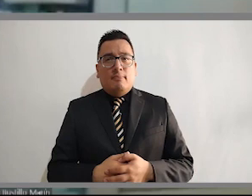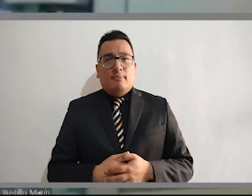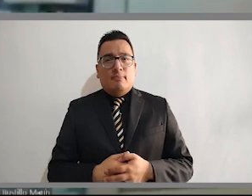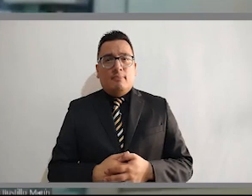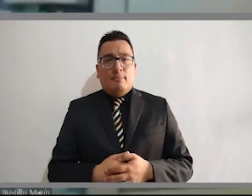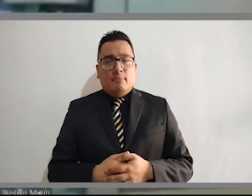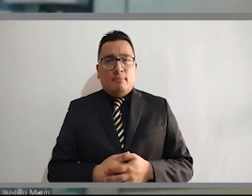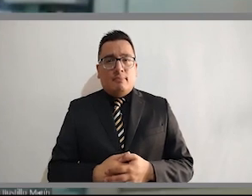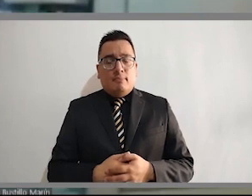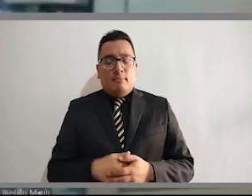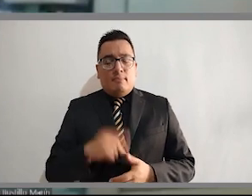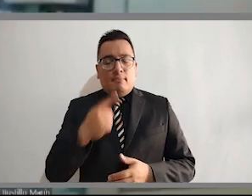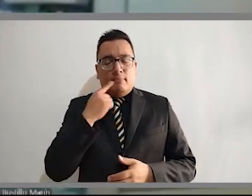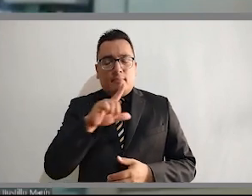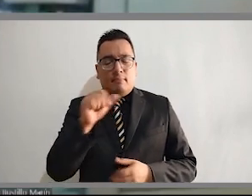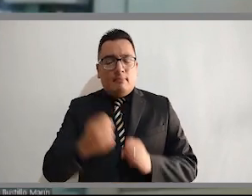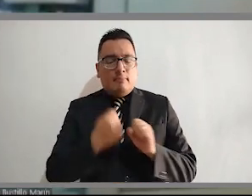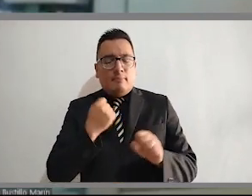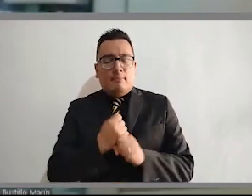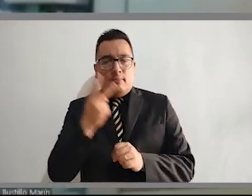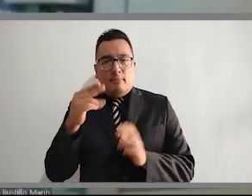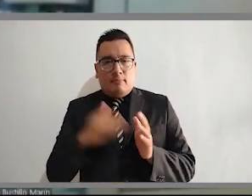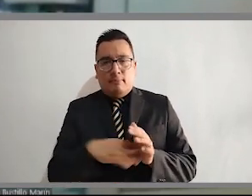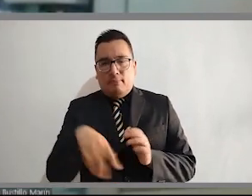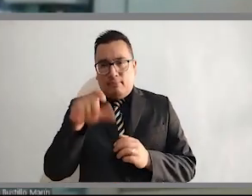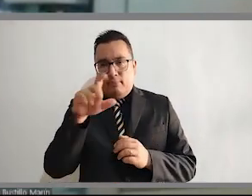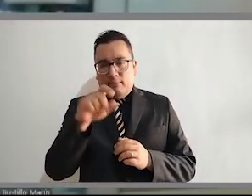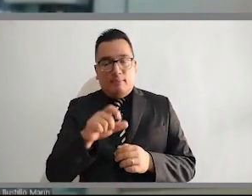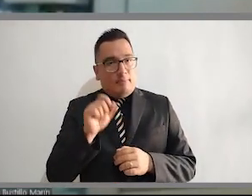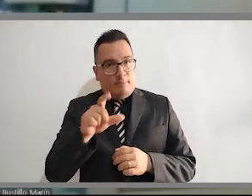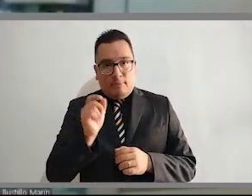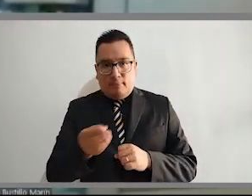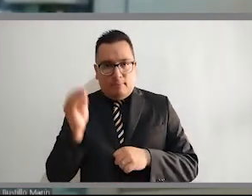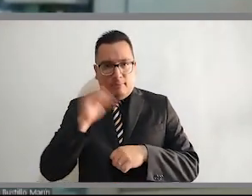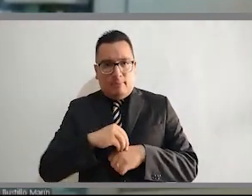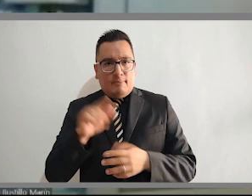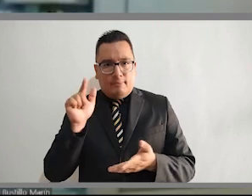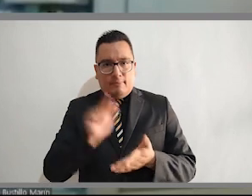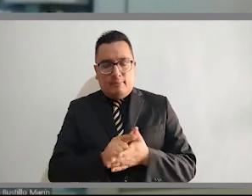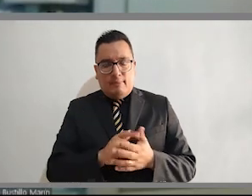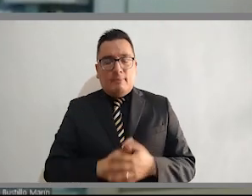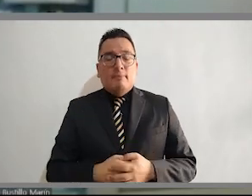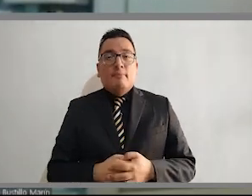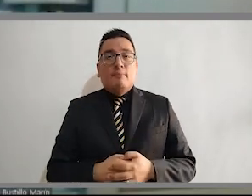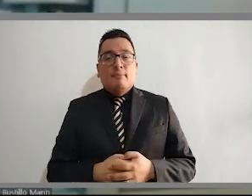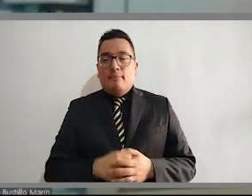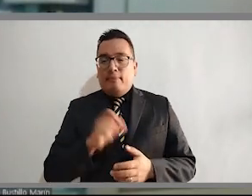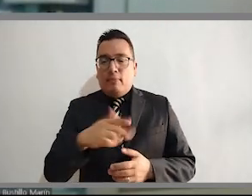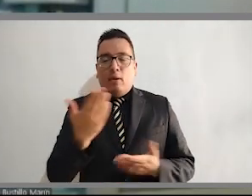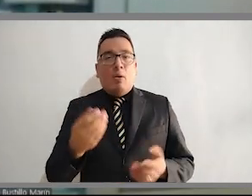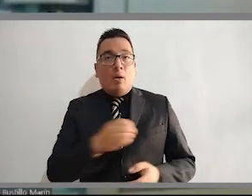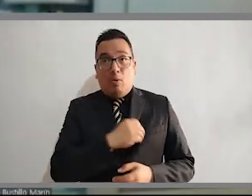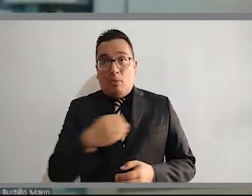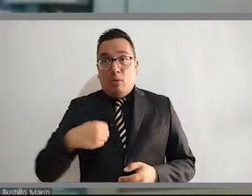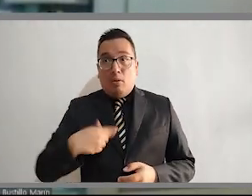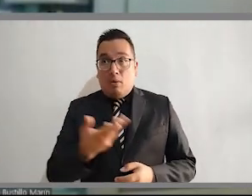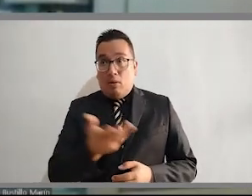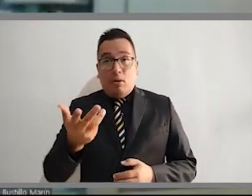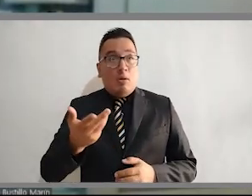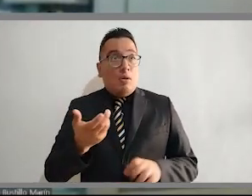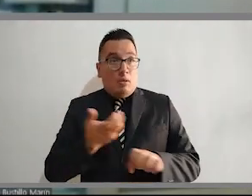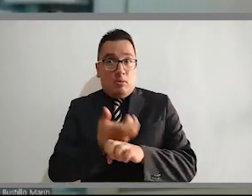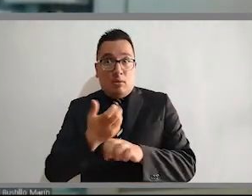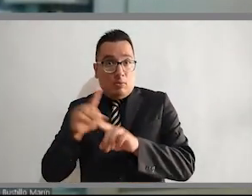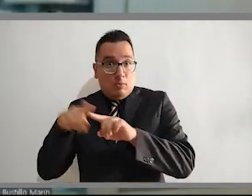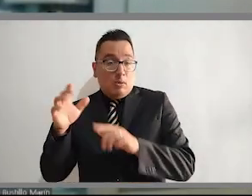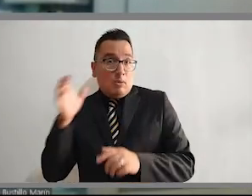reforma que se dio en 2020, que también se integró a la ley general y que también se obligó a los estados, a